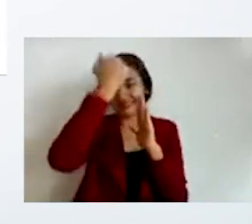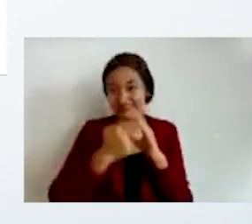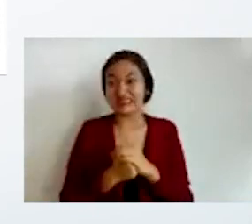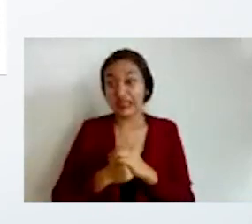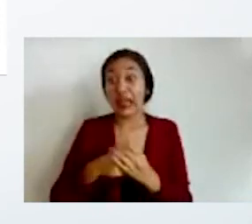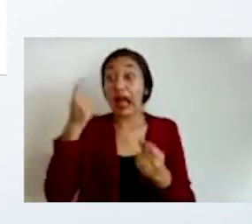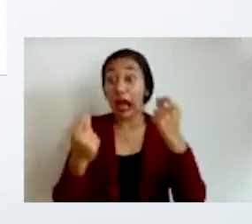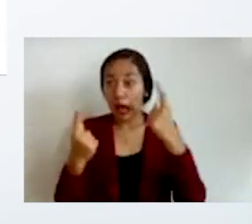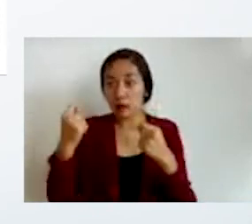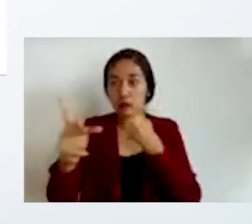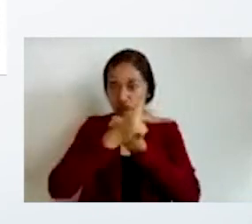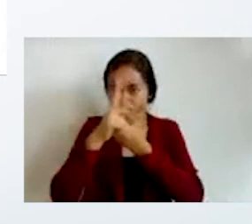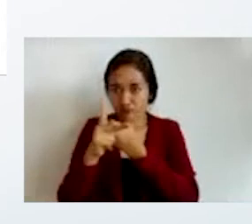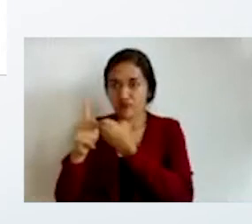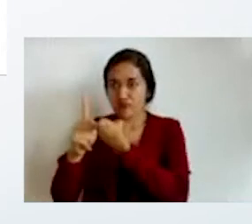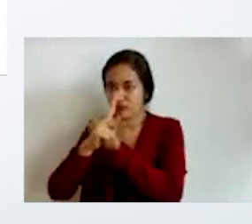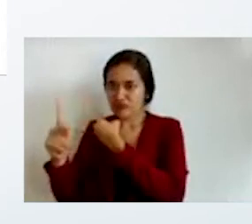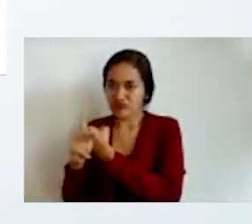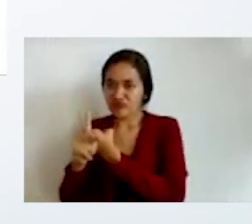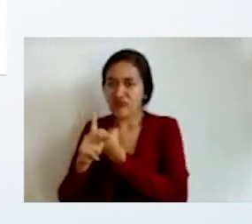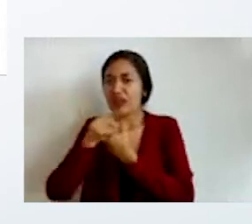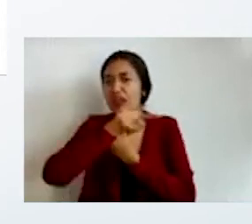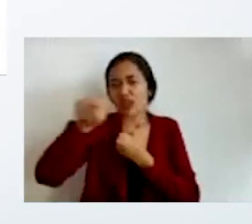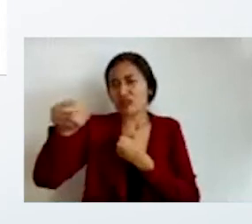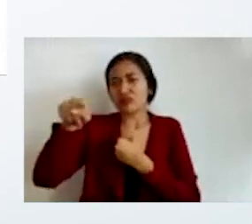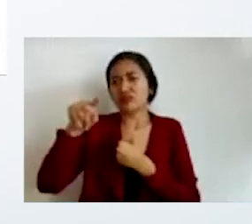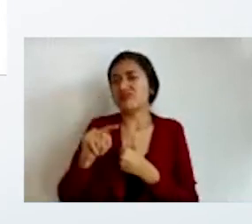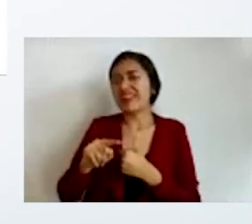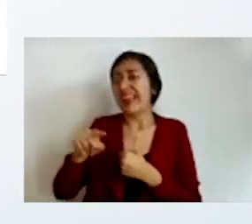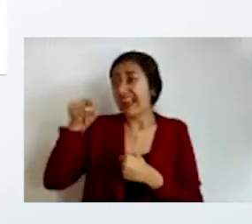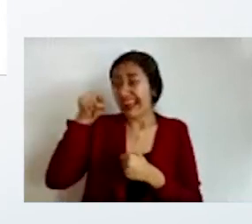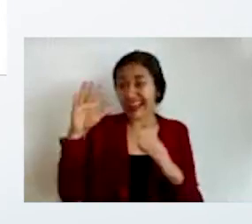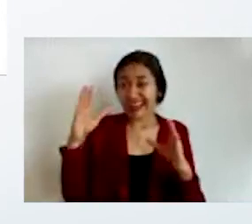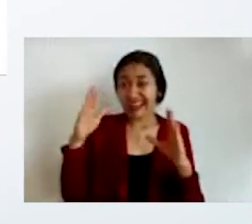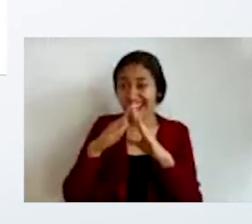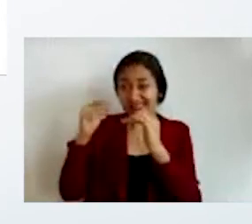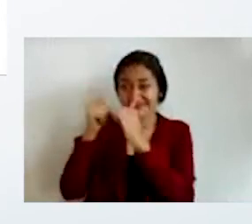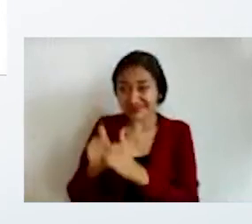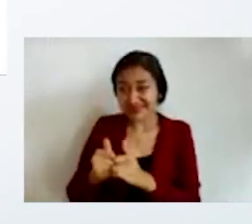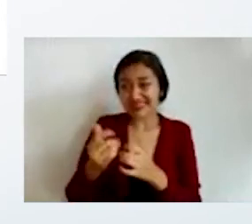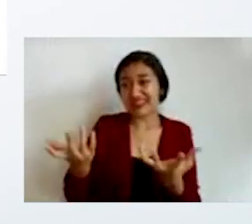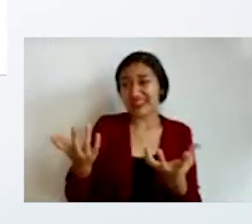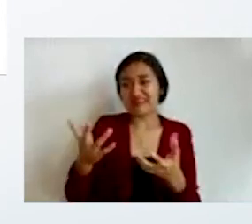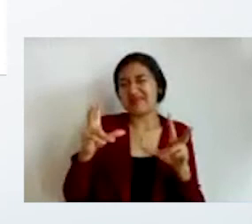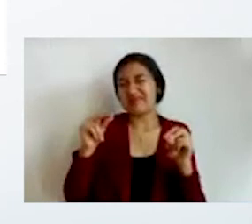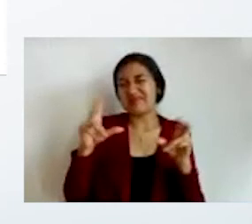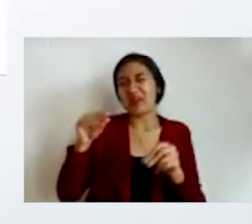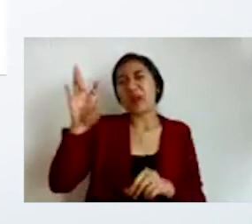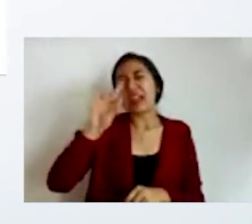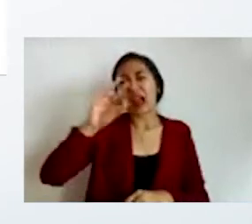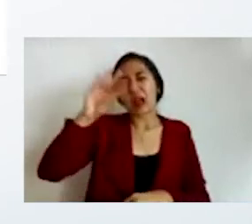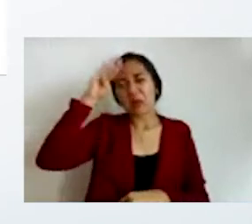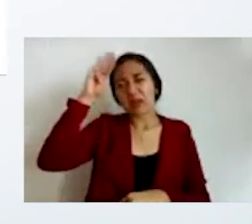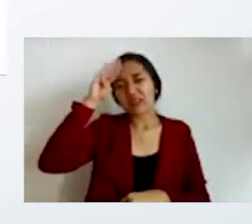modelo de no restricción de la actividad social, pensando que si se disemina rápidamente el contagio por